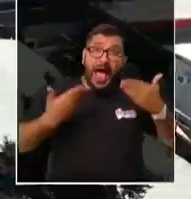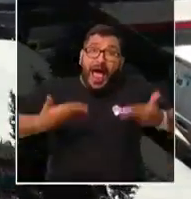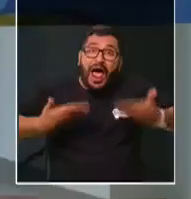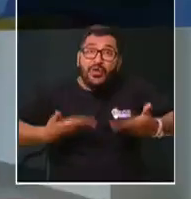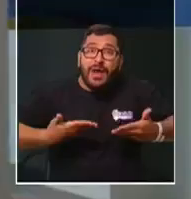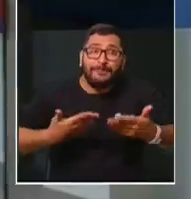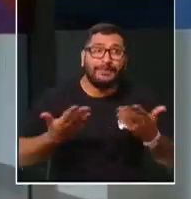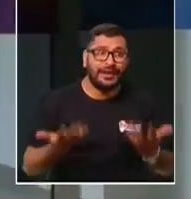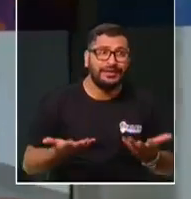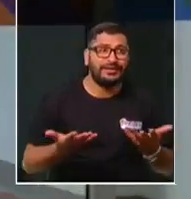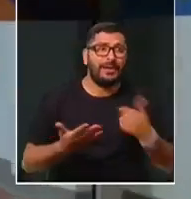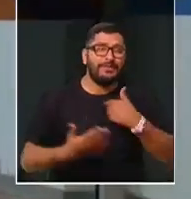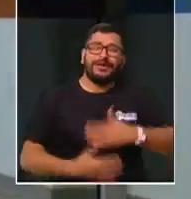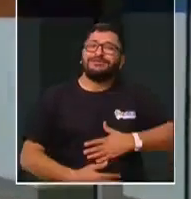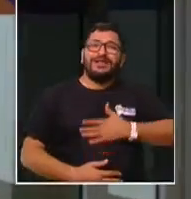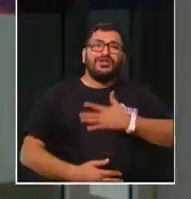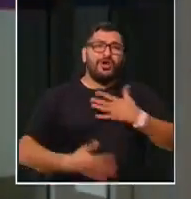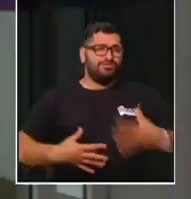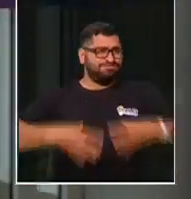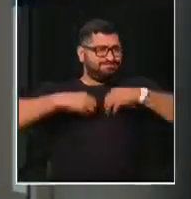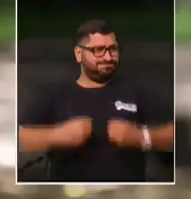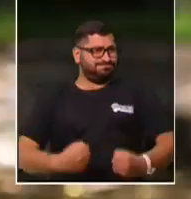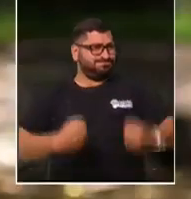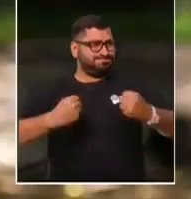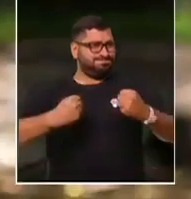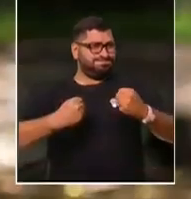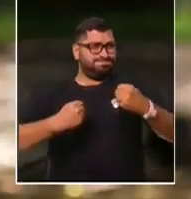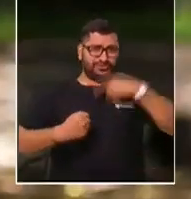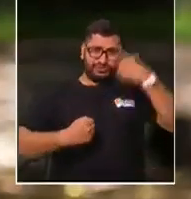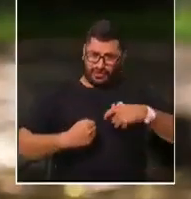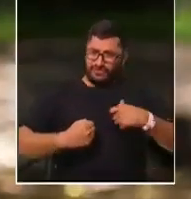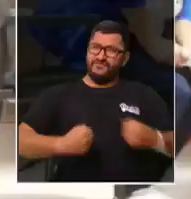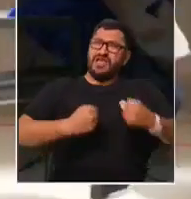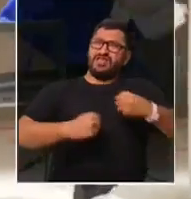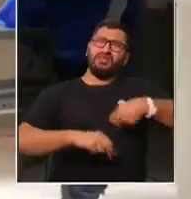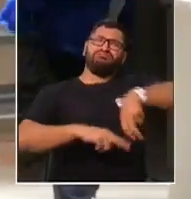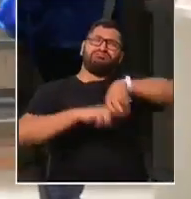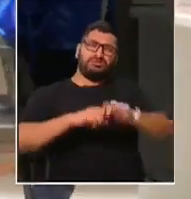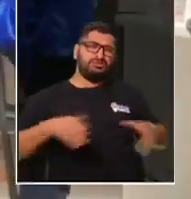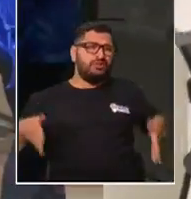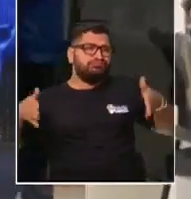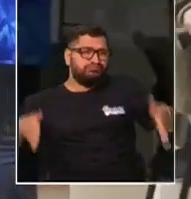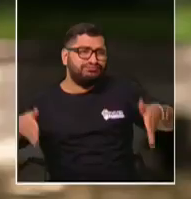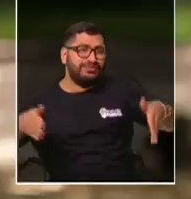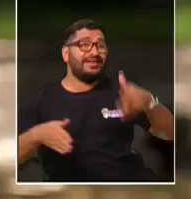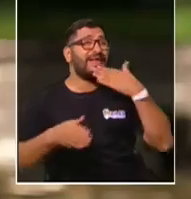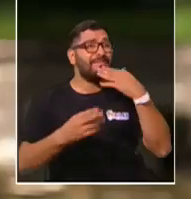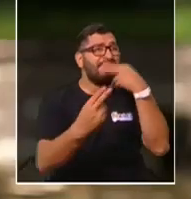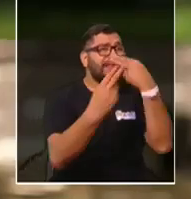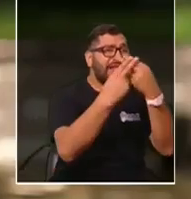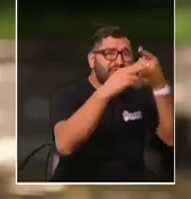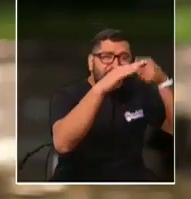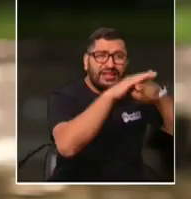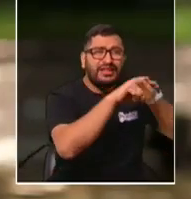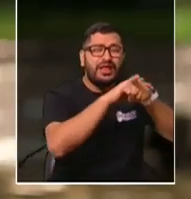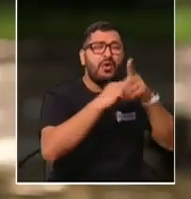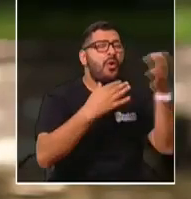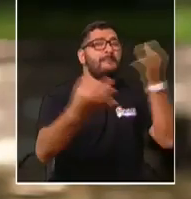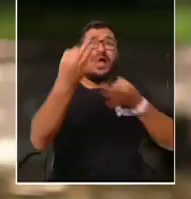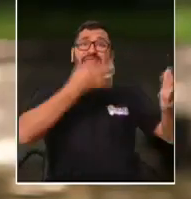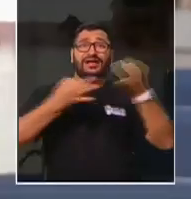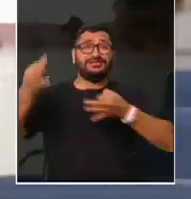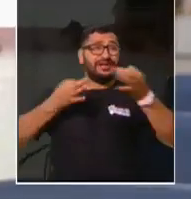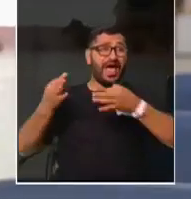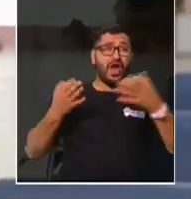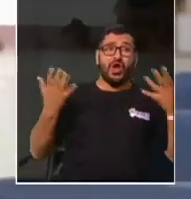Actualmente me siento empoderada con la Fer y con su silla. Desde que entré en la Teletón, como que siempre me decían